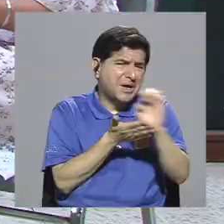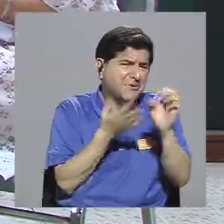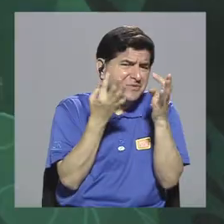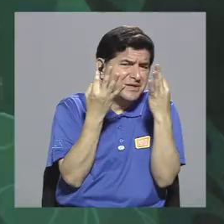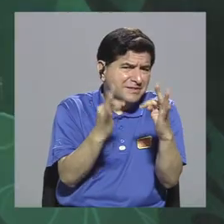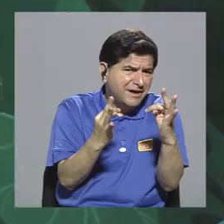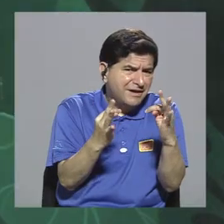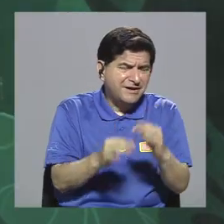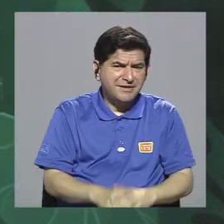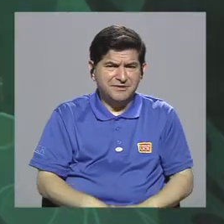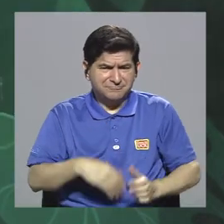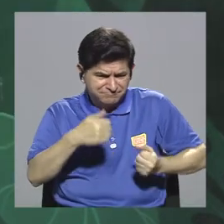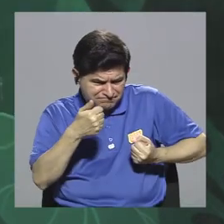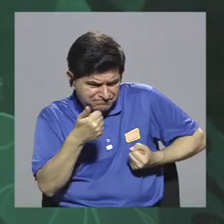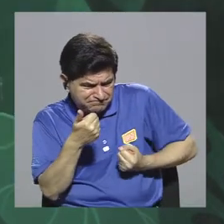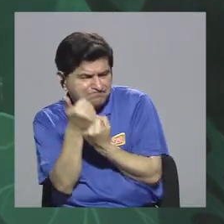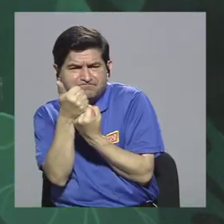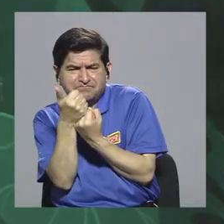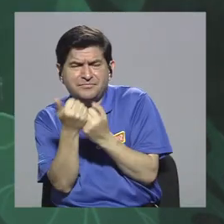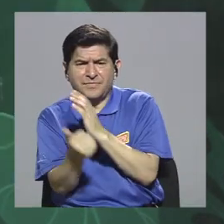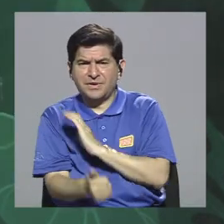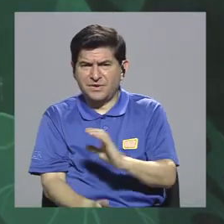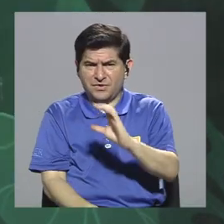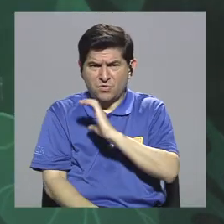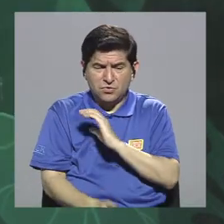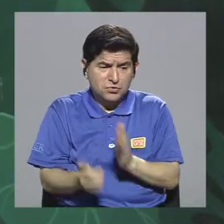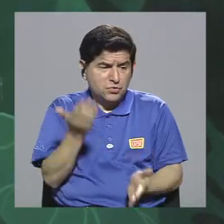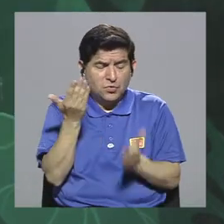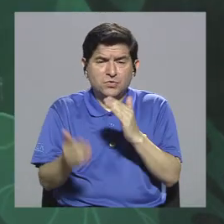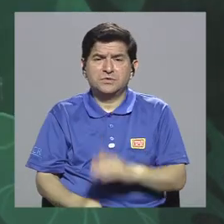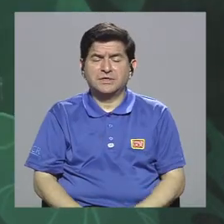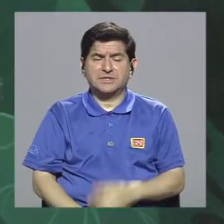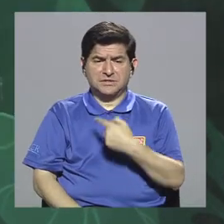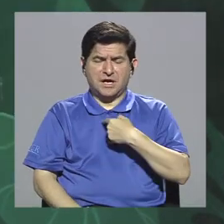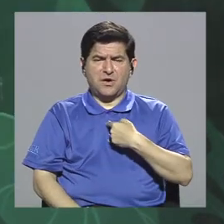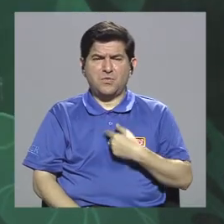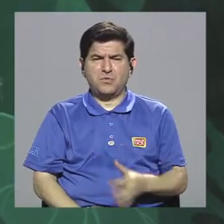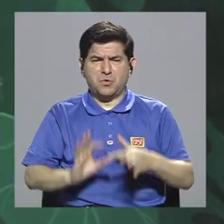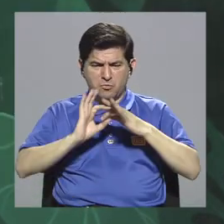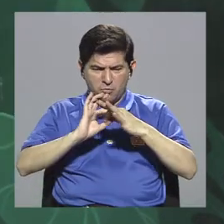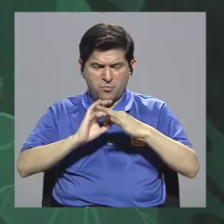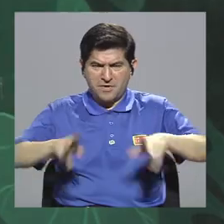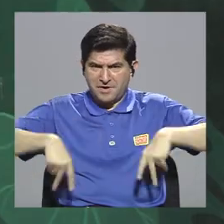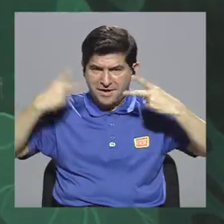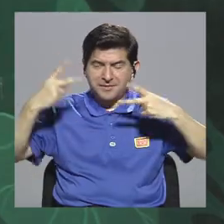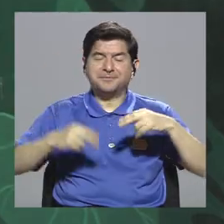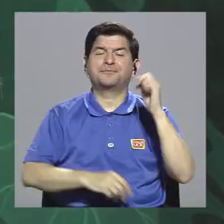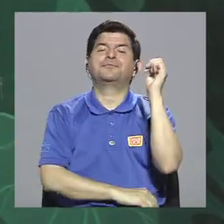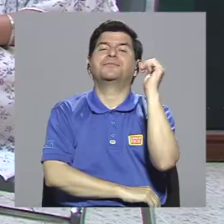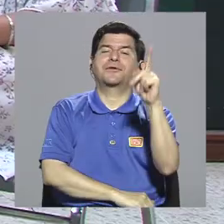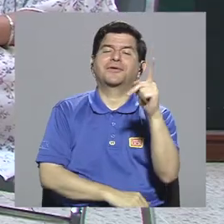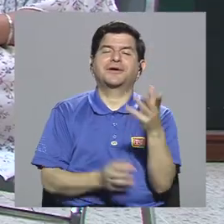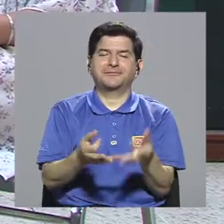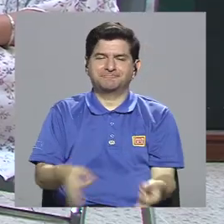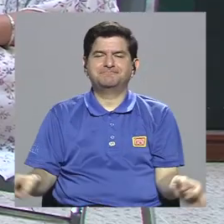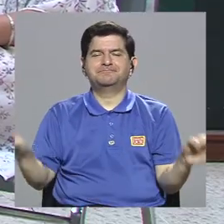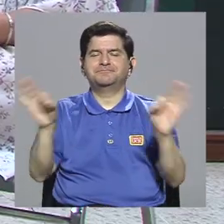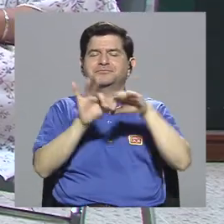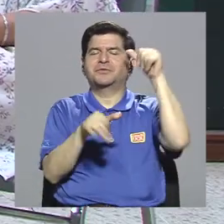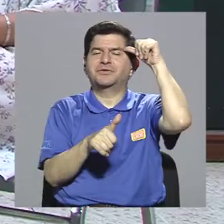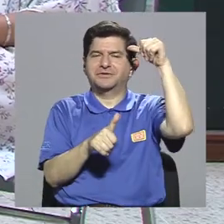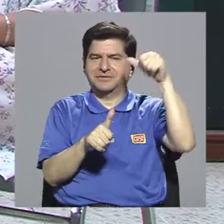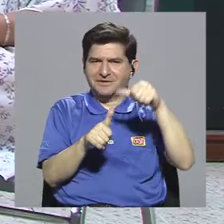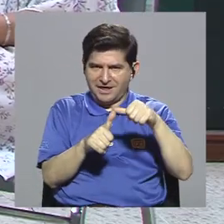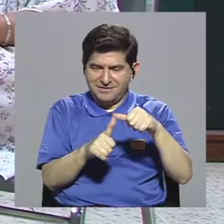comunidad, como para también prevenir, para reforzar conductas que más bien nos aferren a la vida,